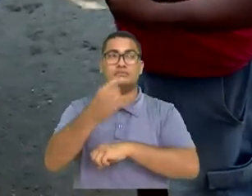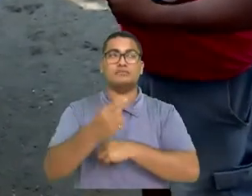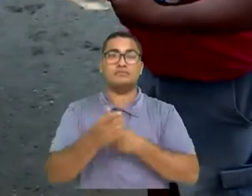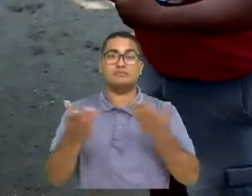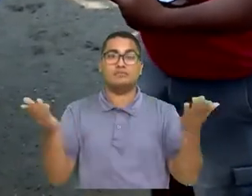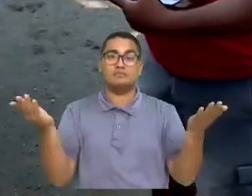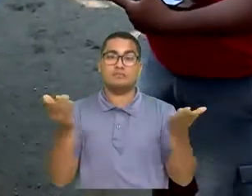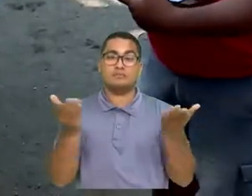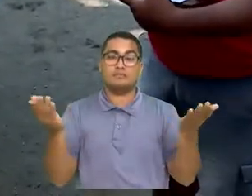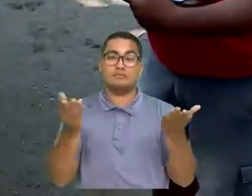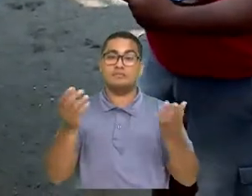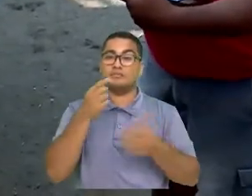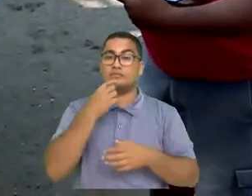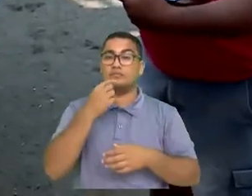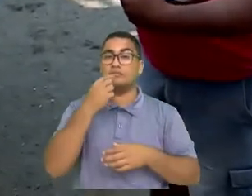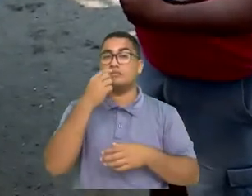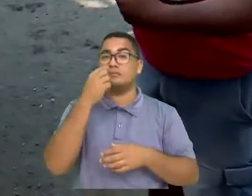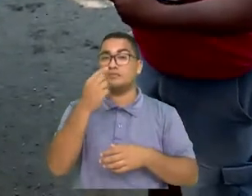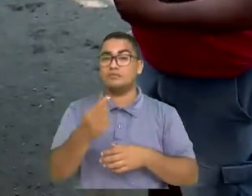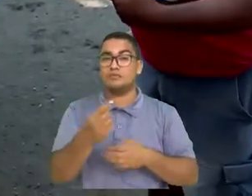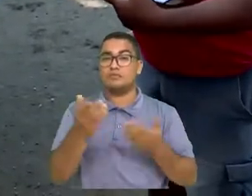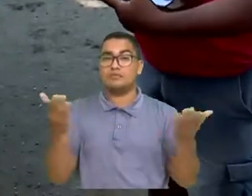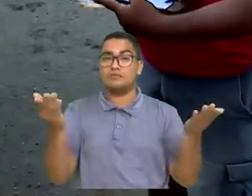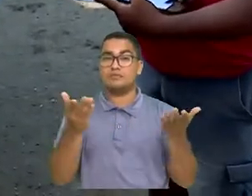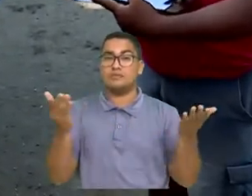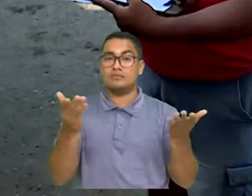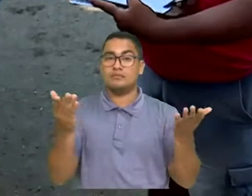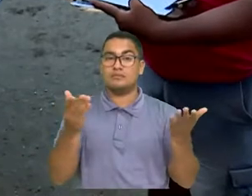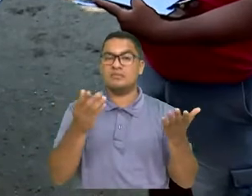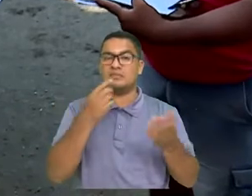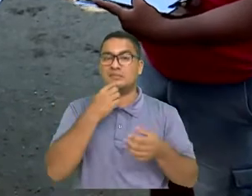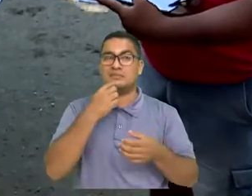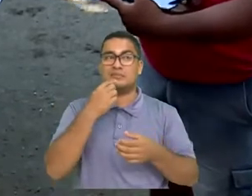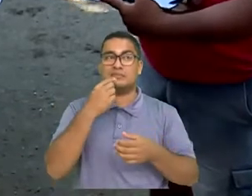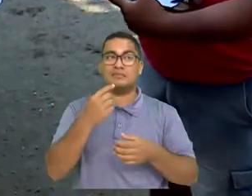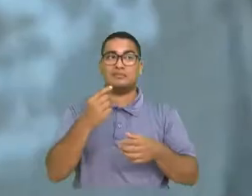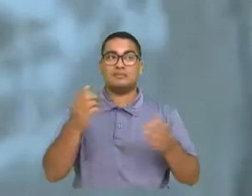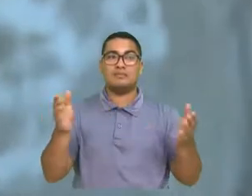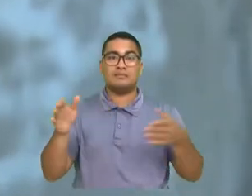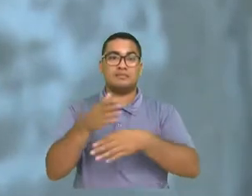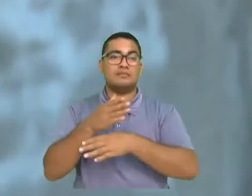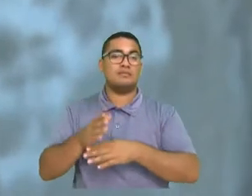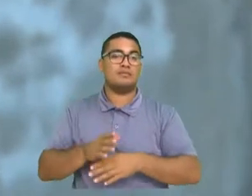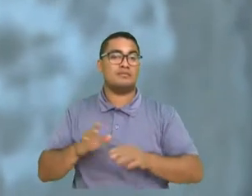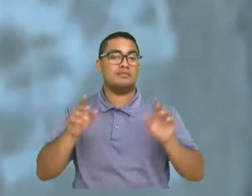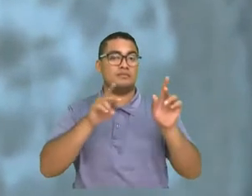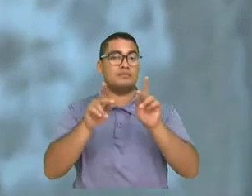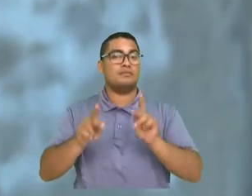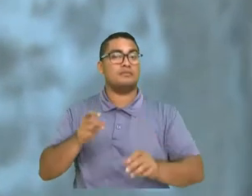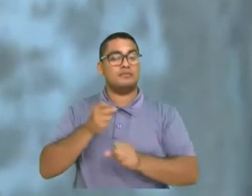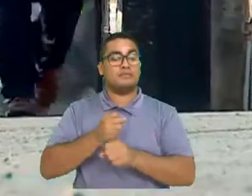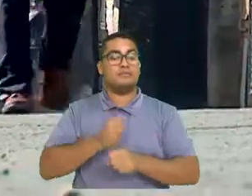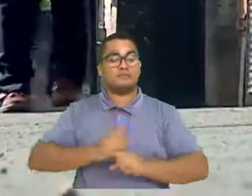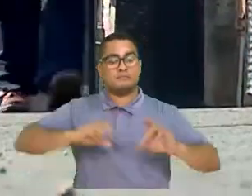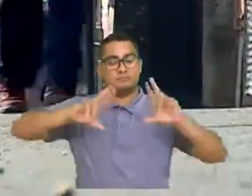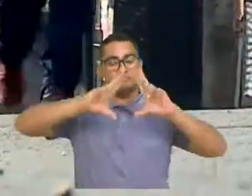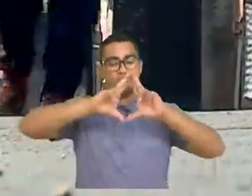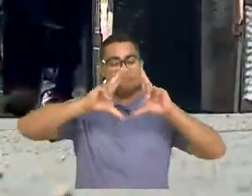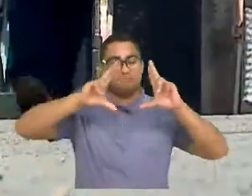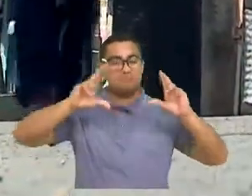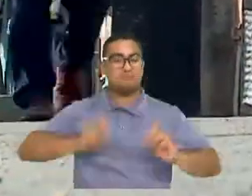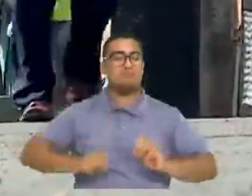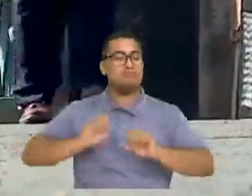de la OMS y de la OPS, ¿verdad? Que son los organismos internacionales de salud. Nicaragua no baja la guardia ante